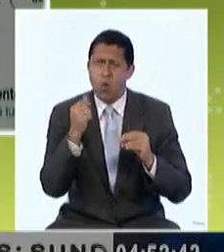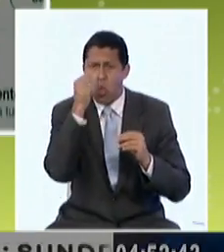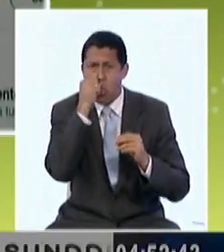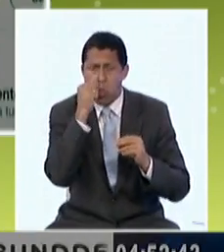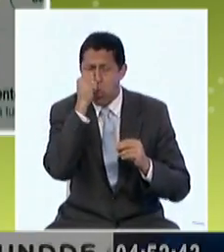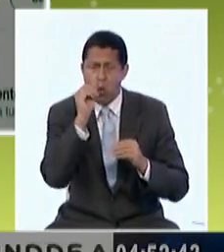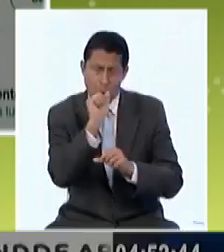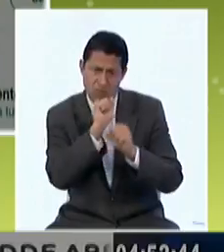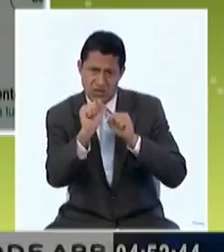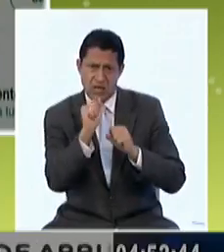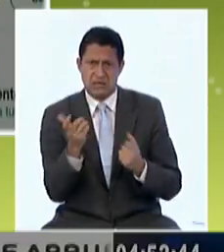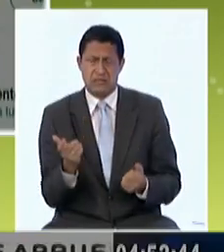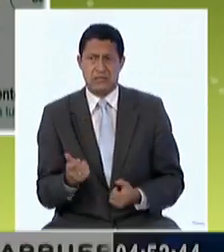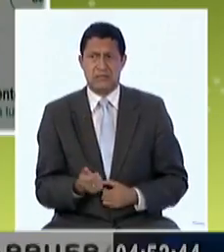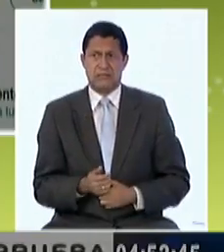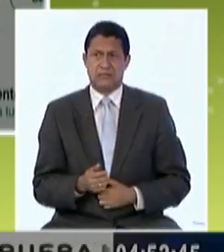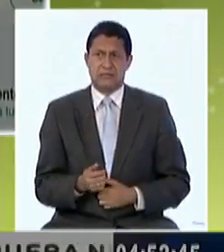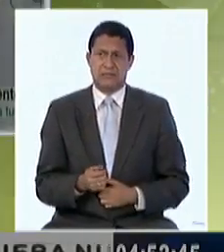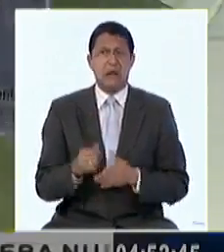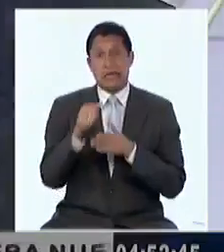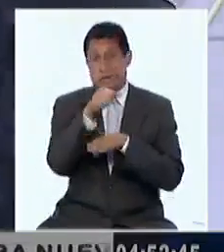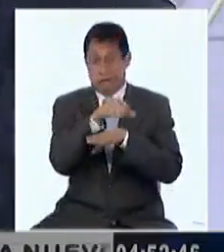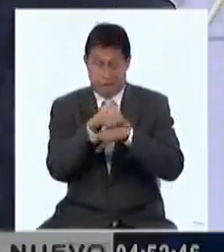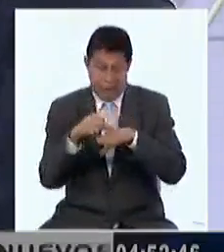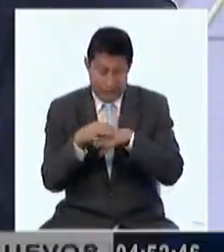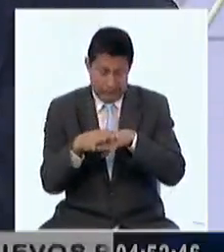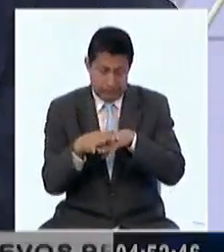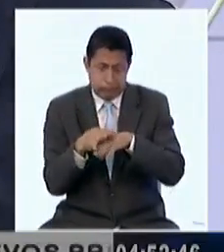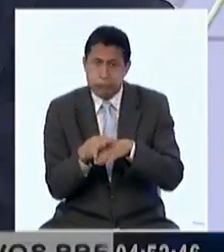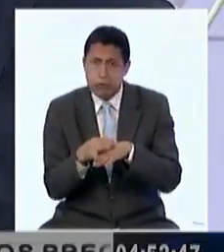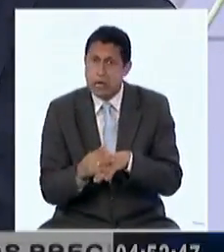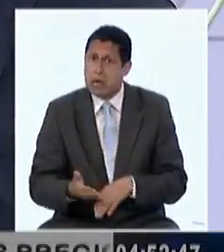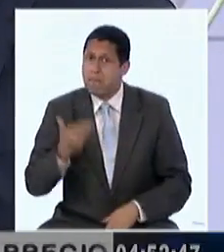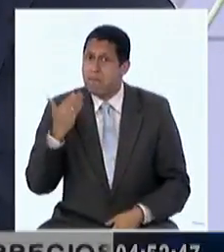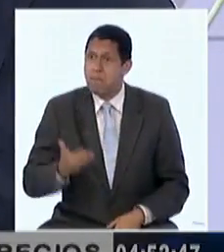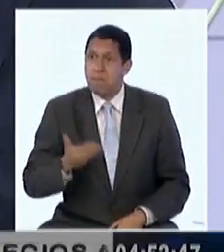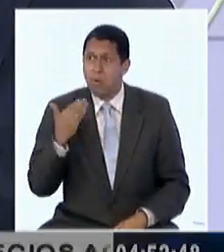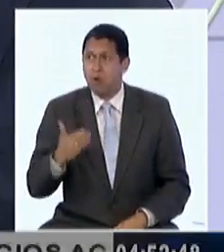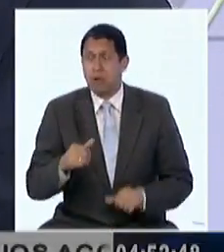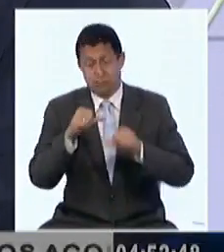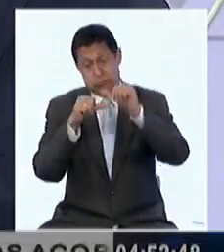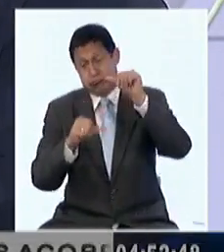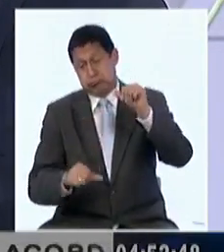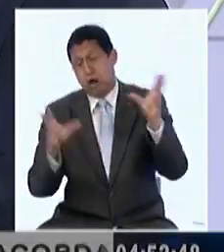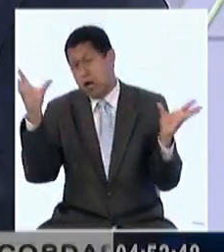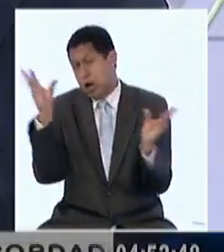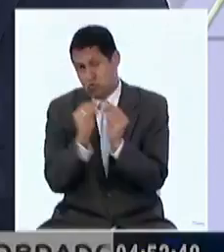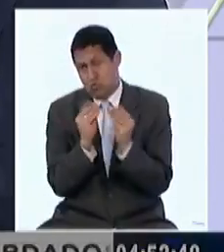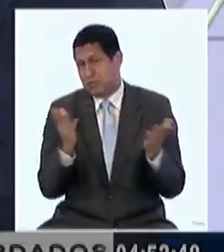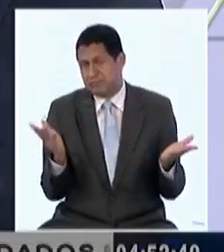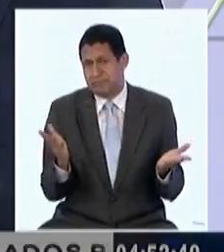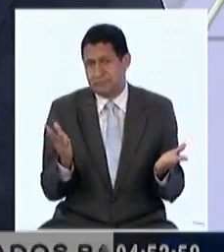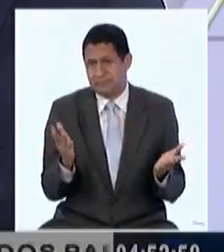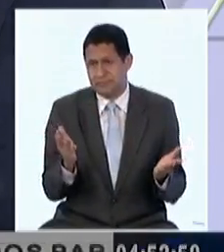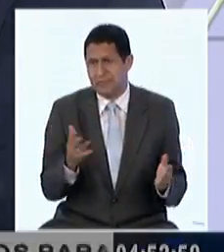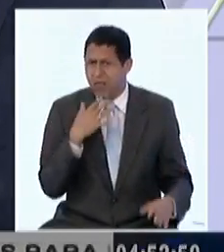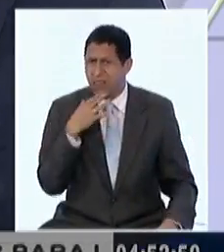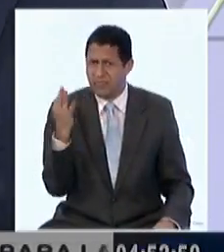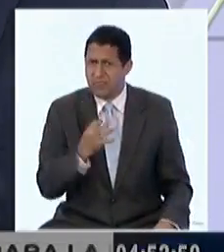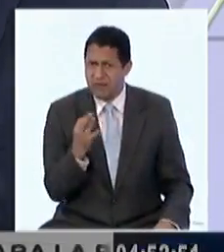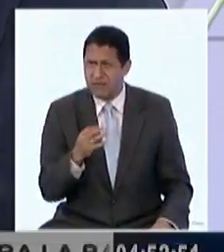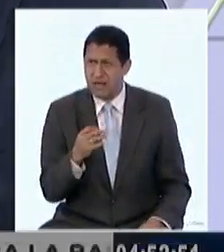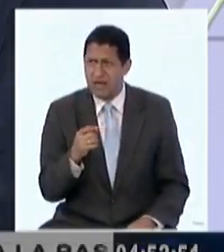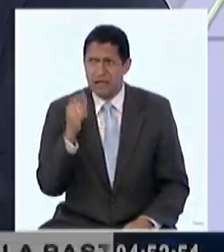o prevenir? Ok, la cicatrización es un tema súper importante y extenso, yo te lo voy a resumir un poco. Verdaderamente,